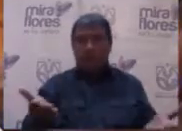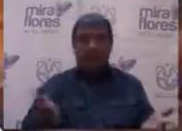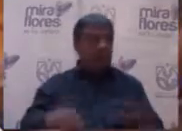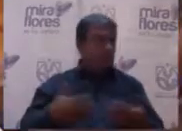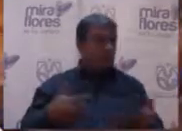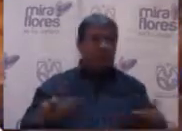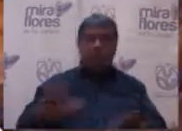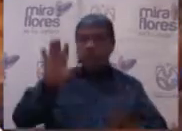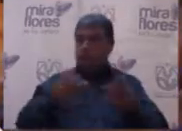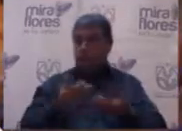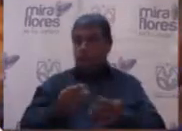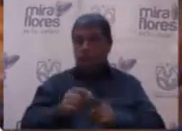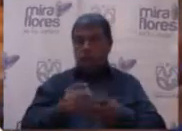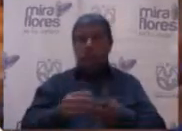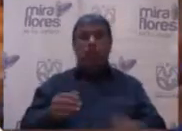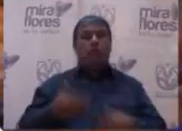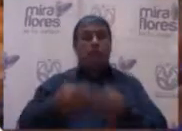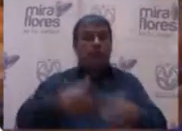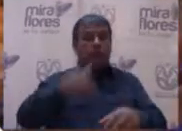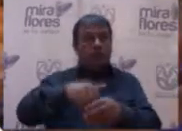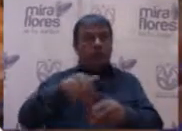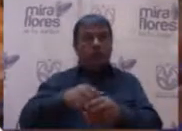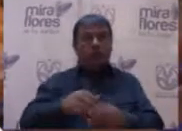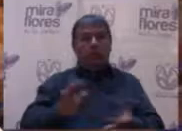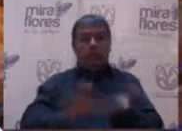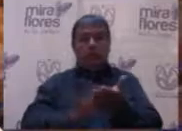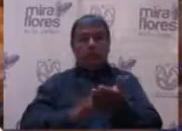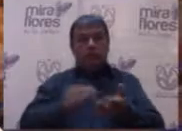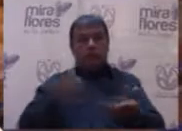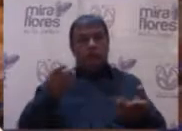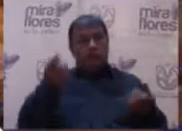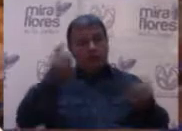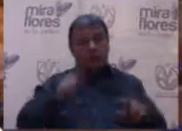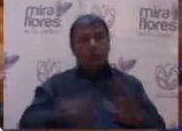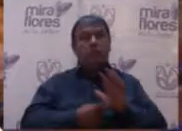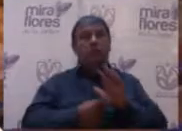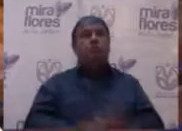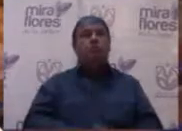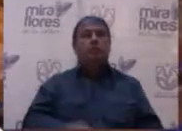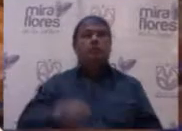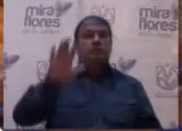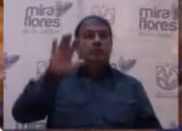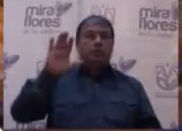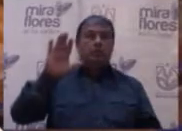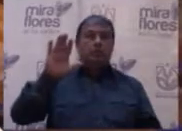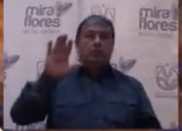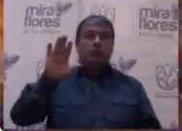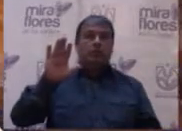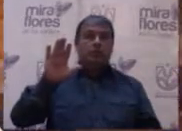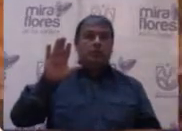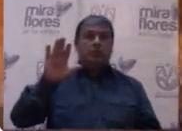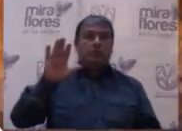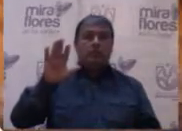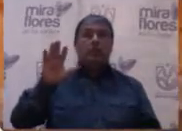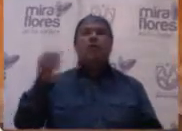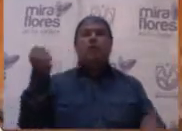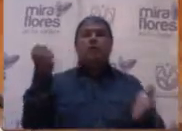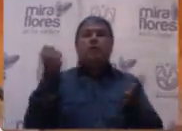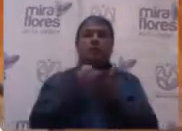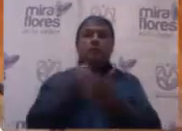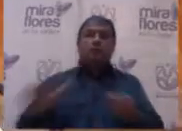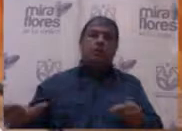Si no hay intervenciones, procederemos al voto. Aquellos miembros del Consejo que estén a favor, siéntanse a expresarlo en señal de conformidad. Se aprueba